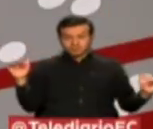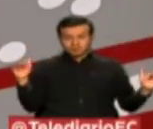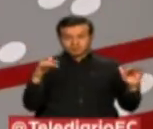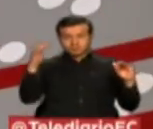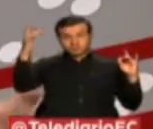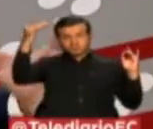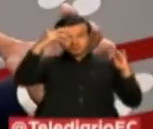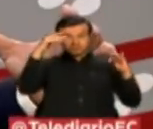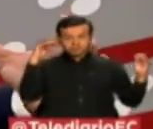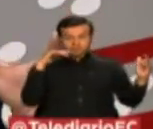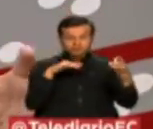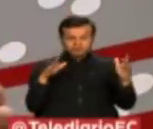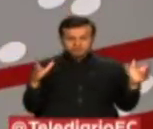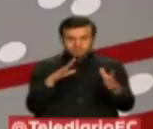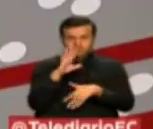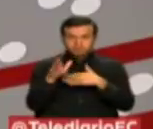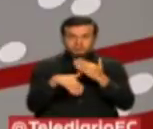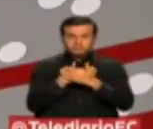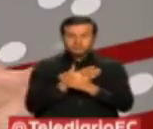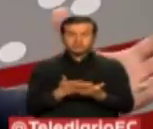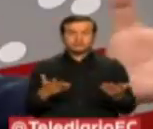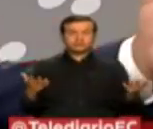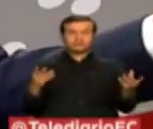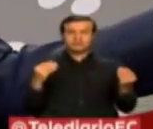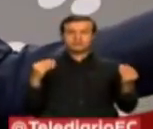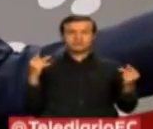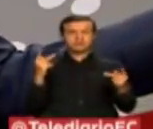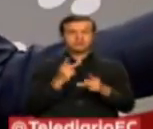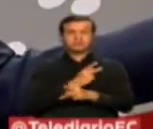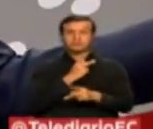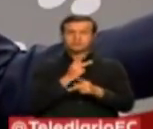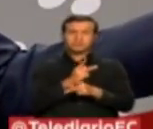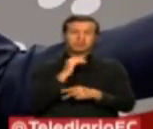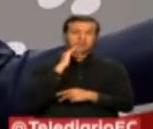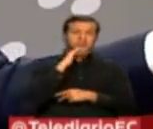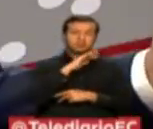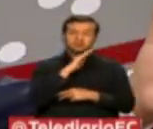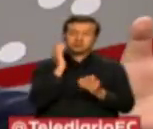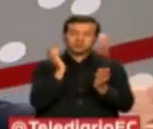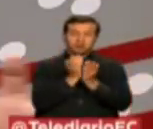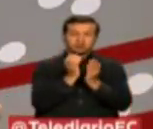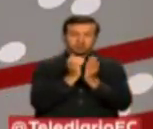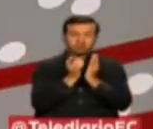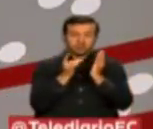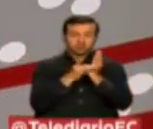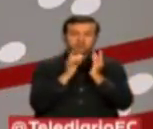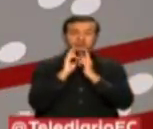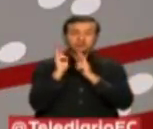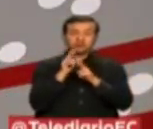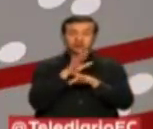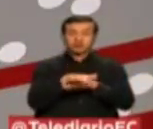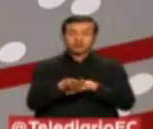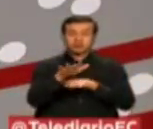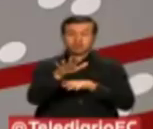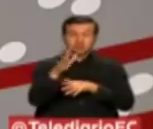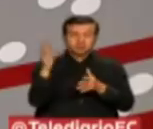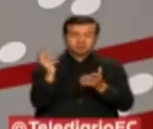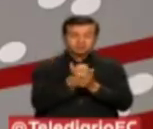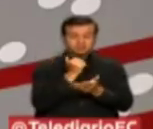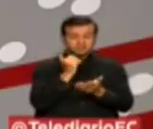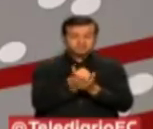Oriental. Entonces, esta convergencia trae lo que los continentes, a través de sus ríos, depositan en el mar. Por